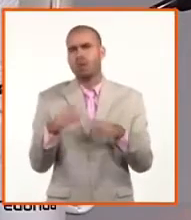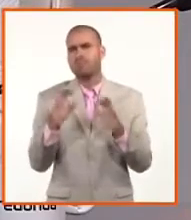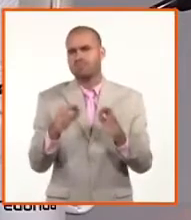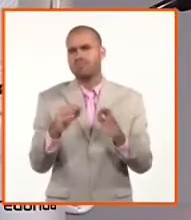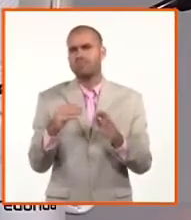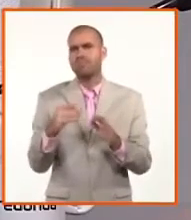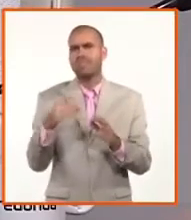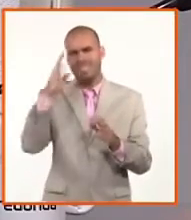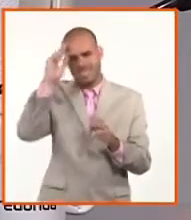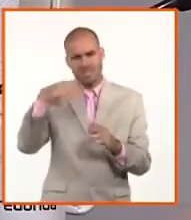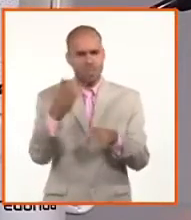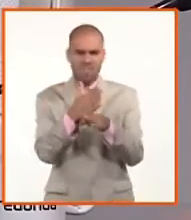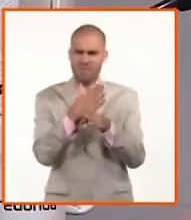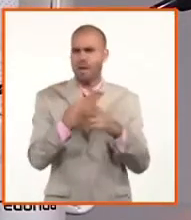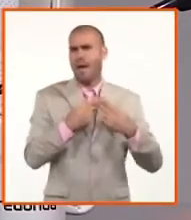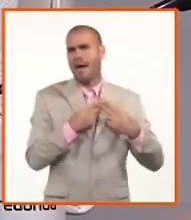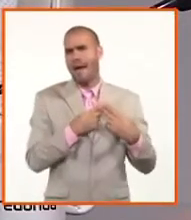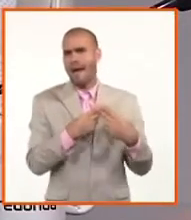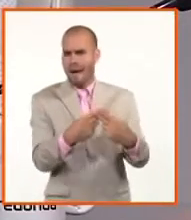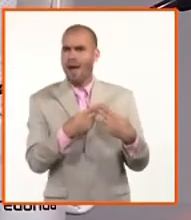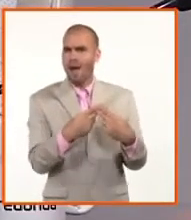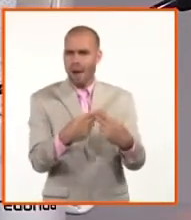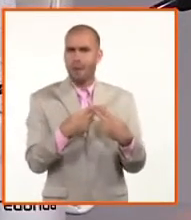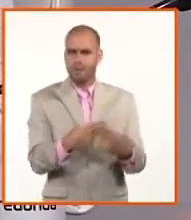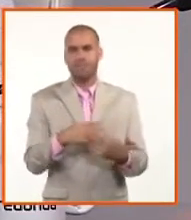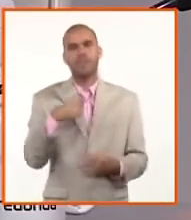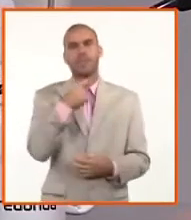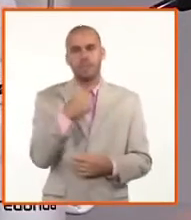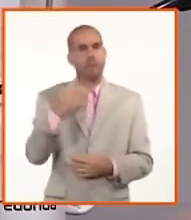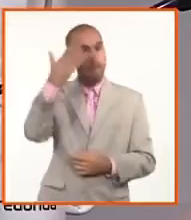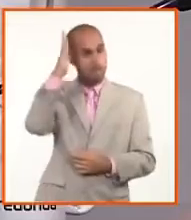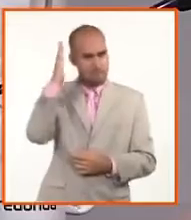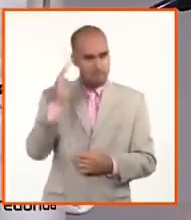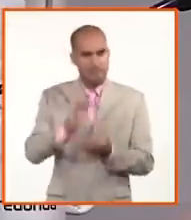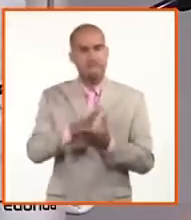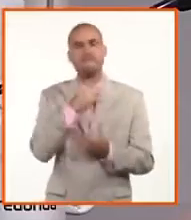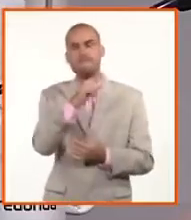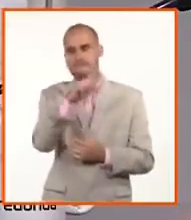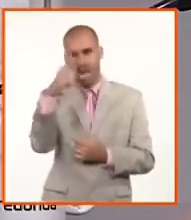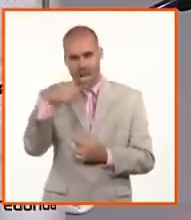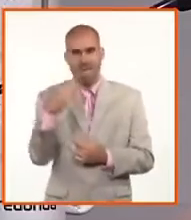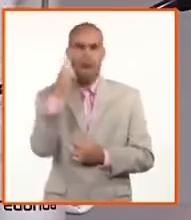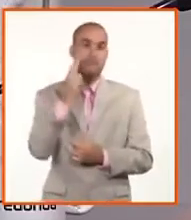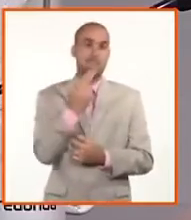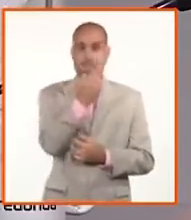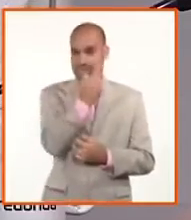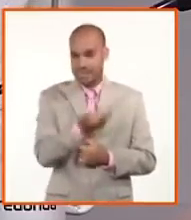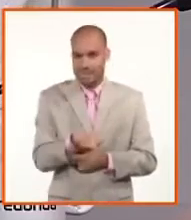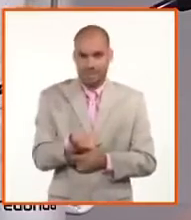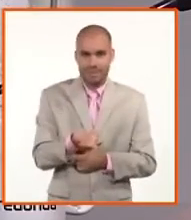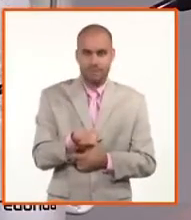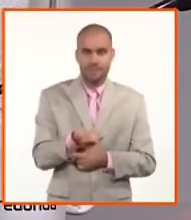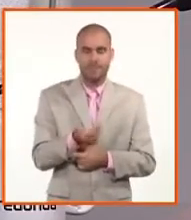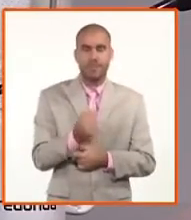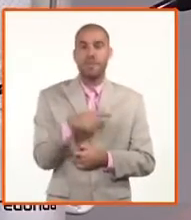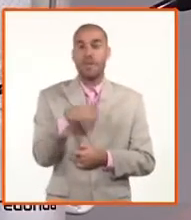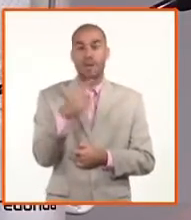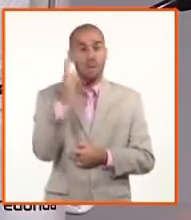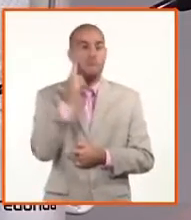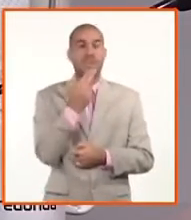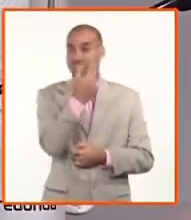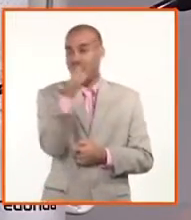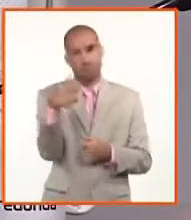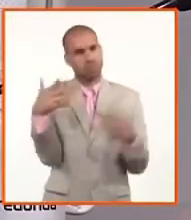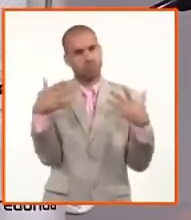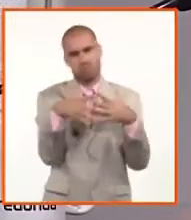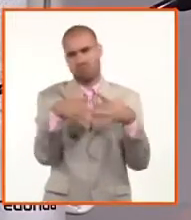nuestros héroes, de nuestros mártires. Después vinieron Mella, Villena, José Quintera. Martí. José Martí, que es el vínculo